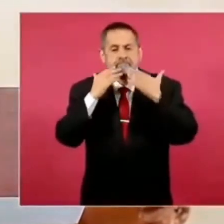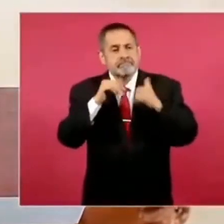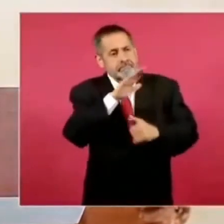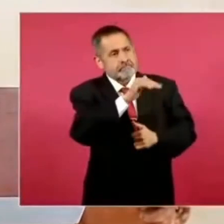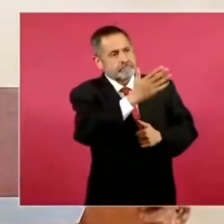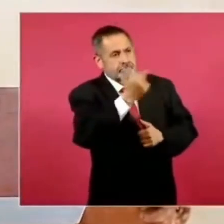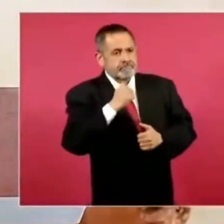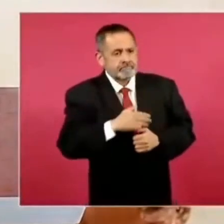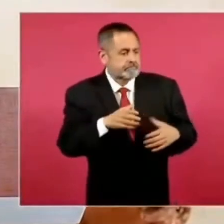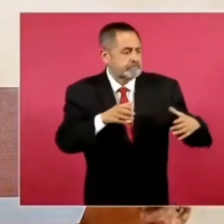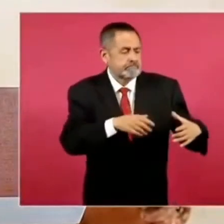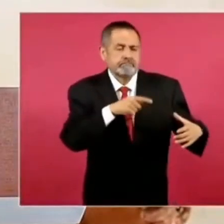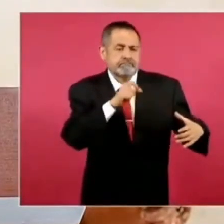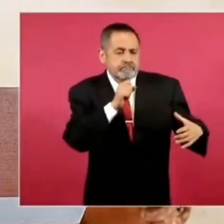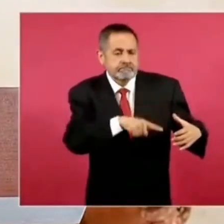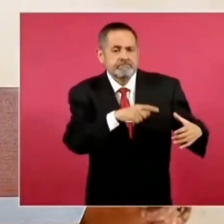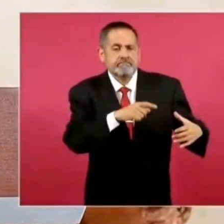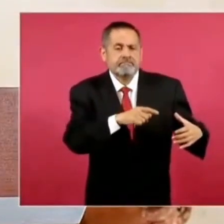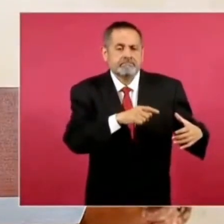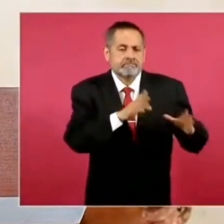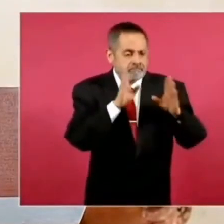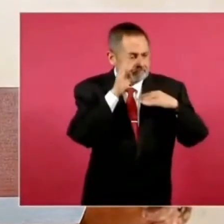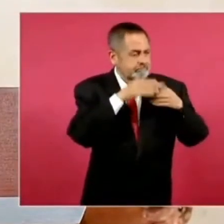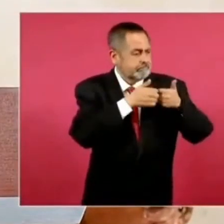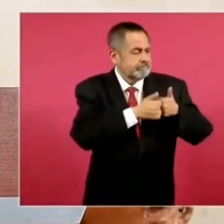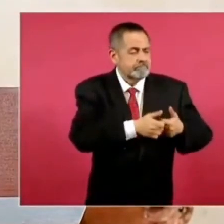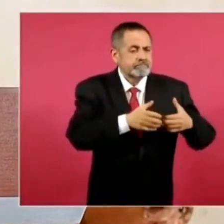Los conservadores.